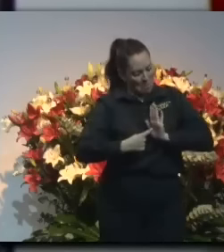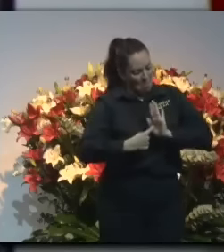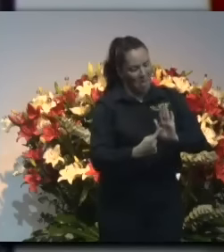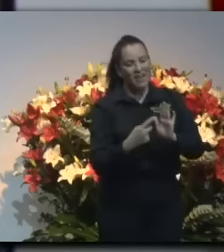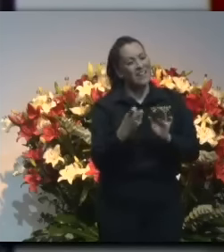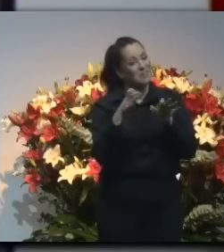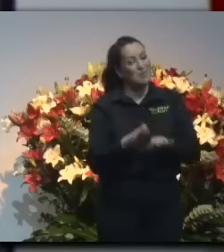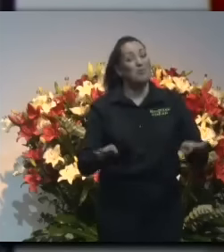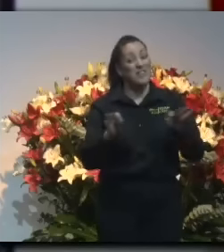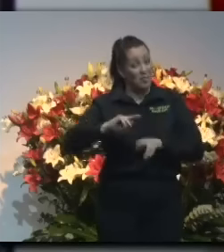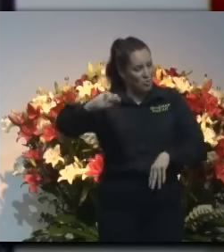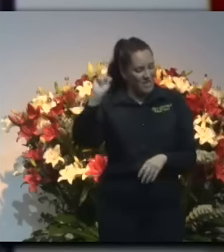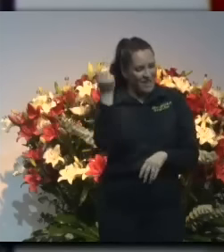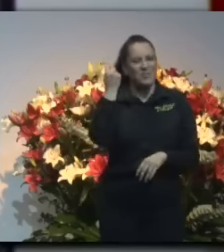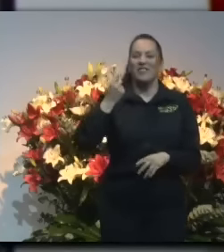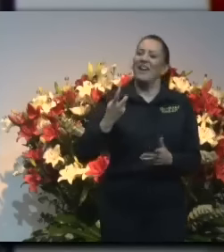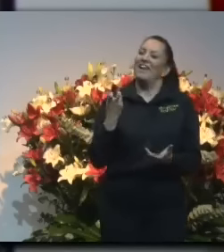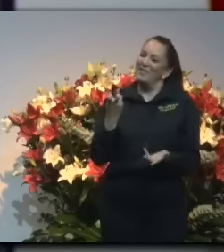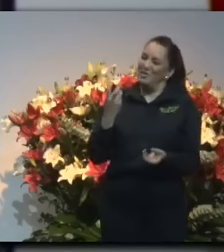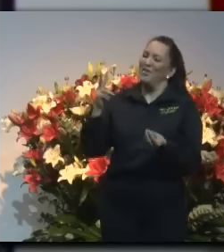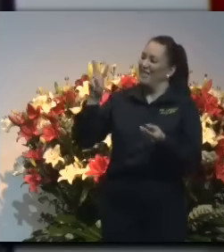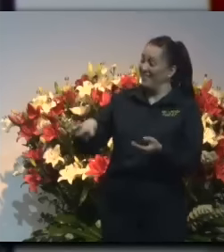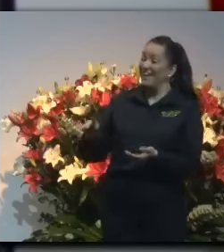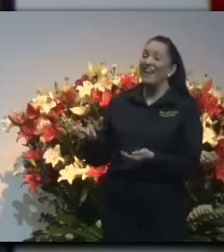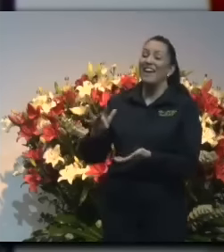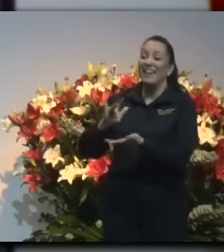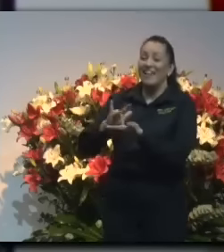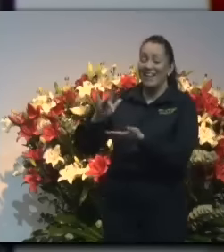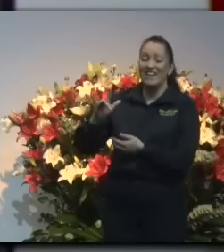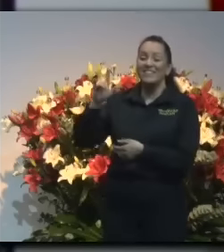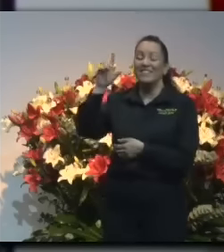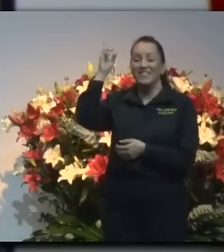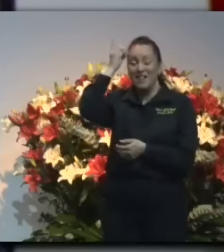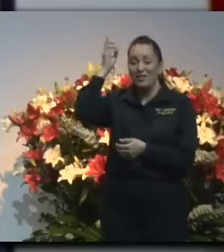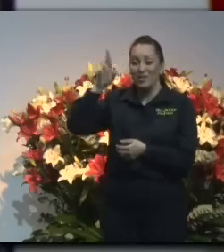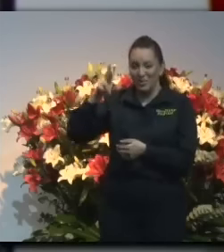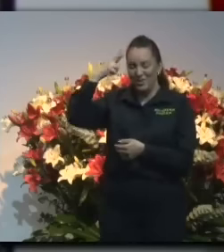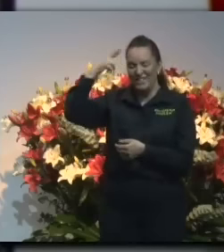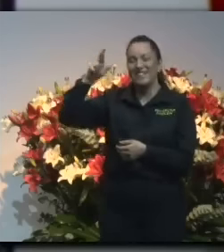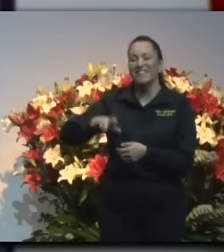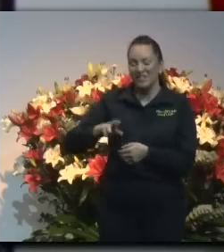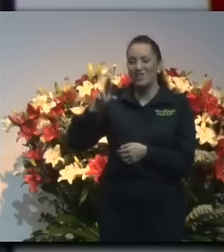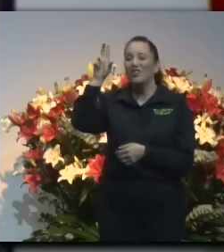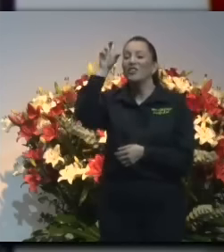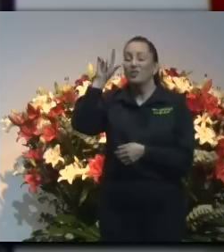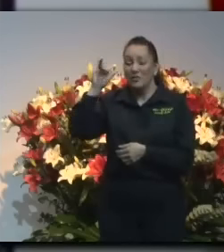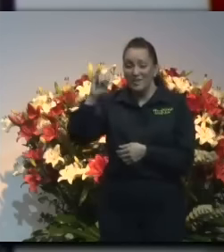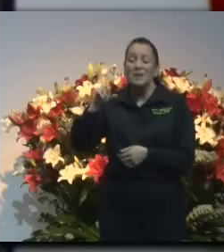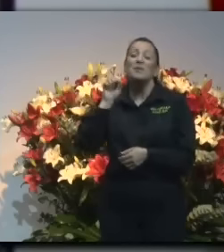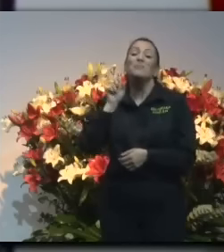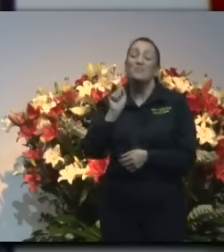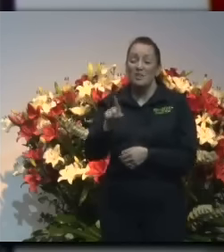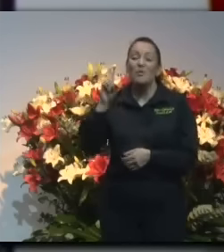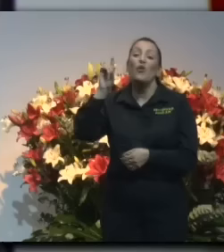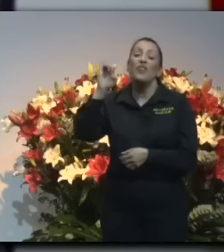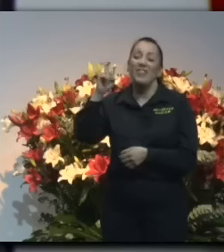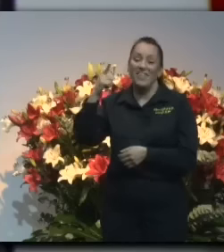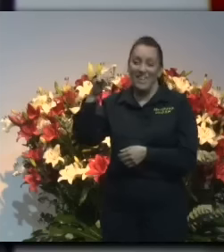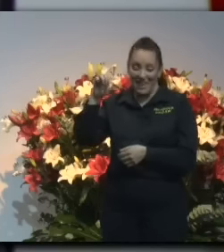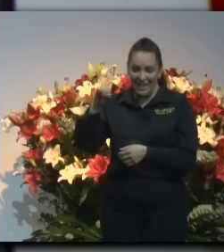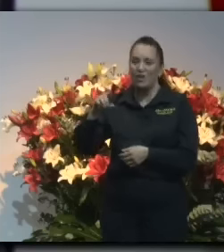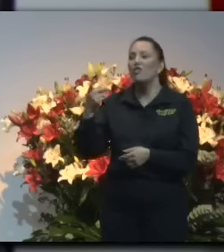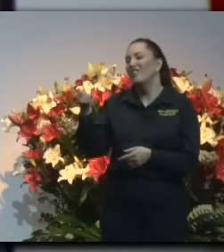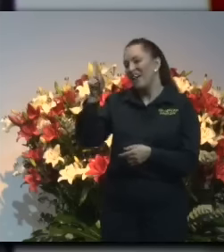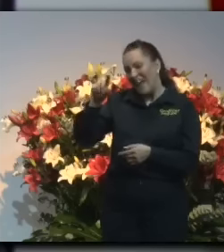la tecnología funciona. Quiero agradecerle al doctor, a Luis Arriaga, a nuestro rector, a Diego García Ricci. Gracias, Diego.